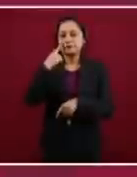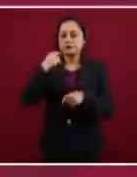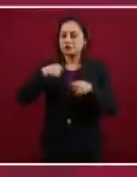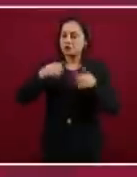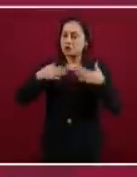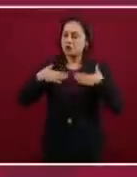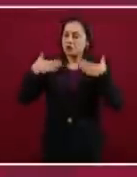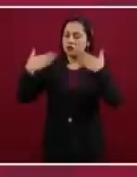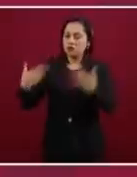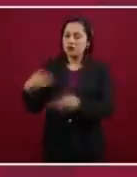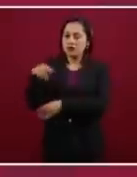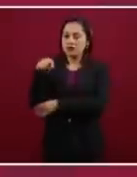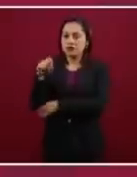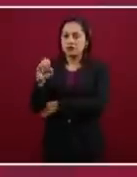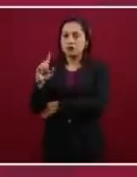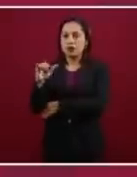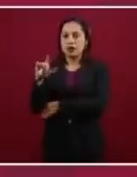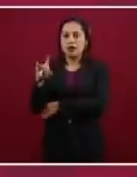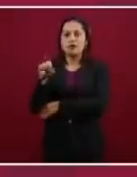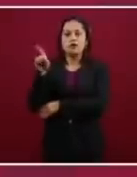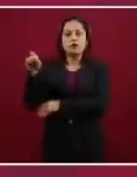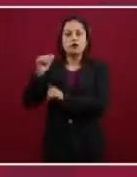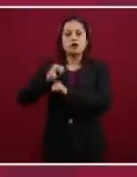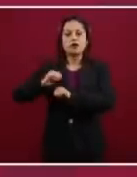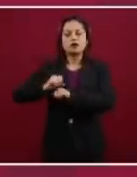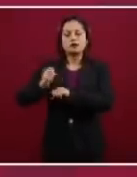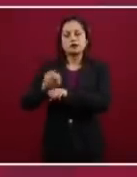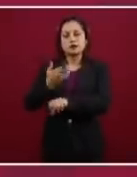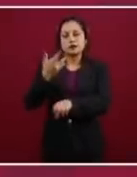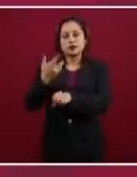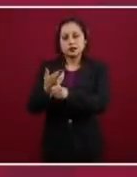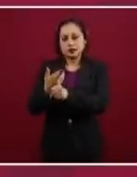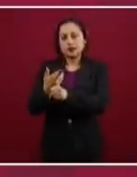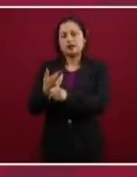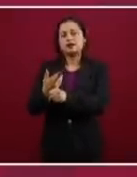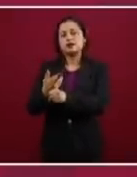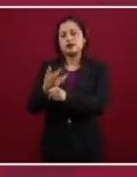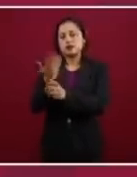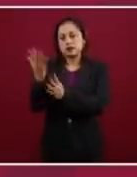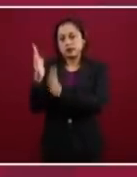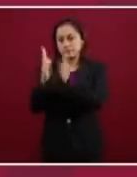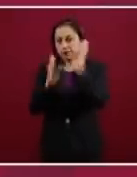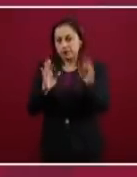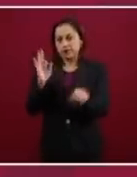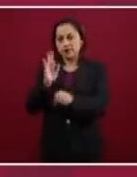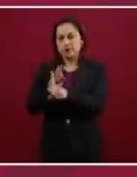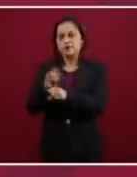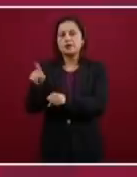toledo secretario de medio ambiente del está resolviendo